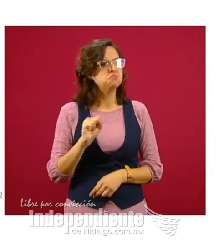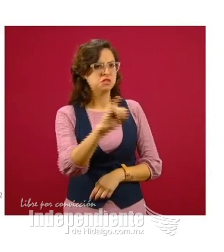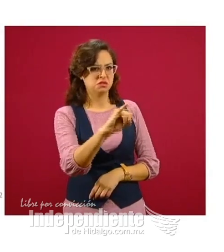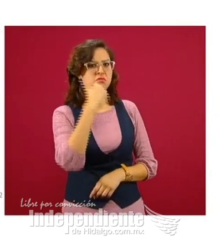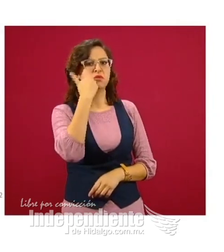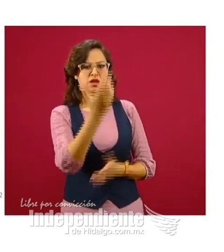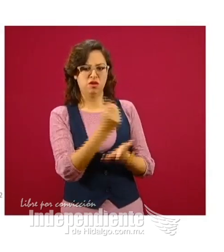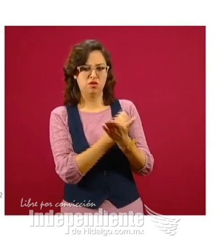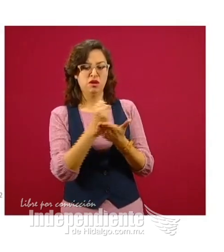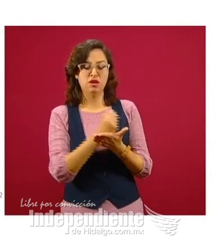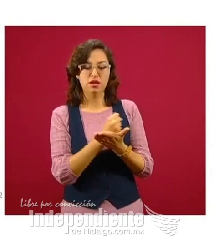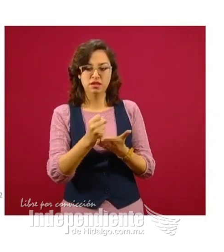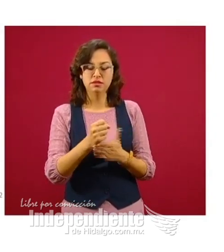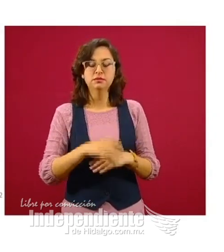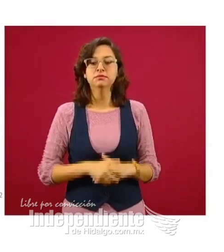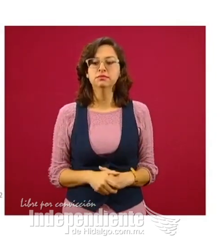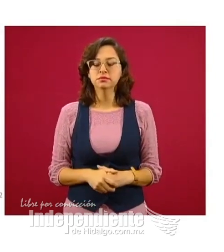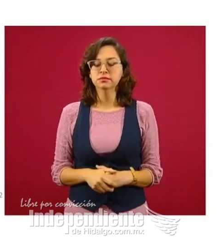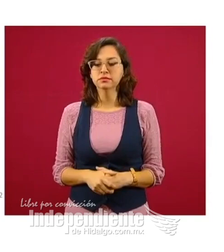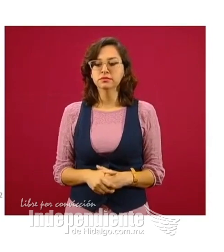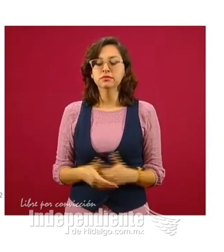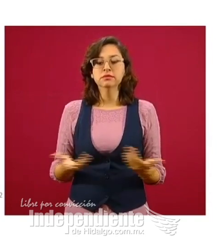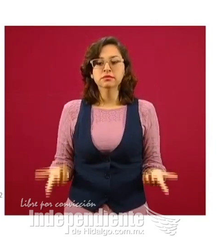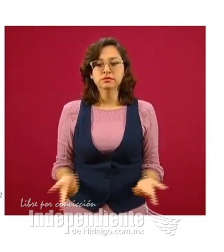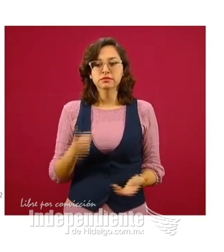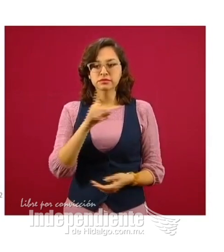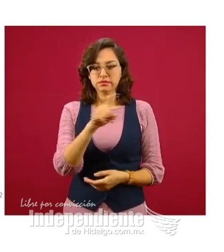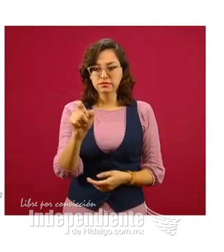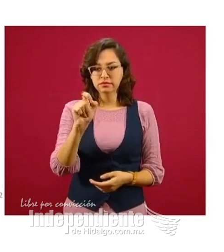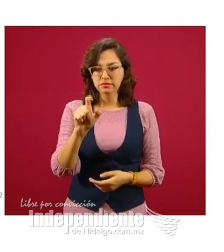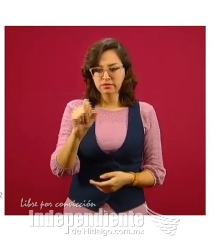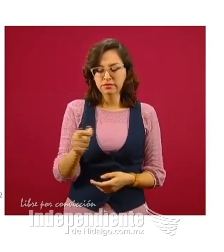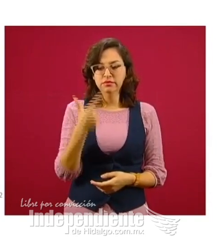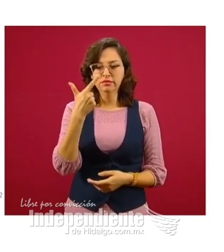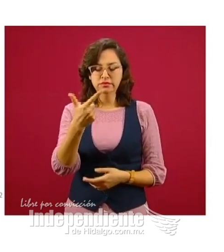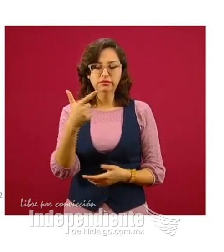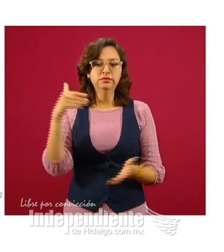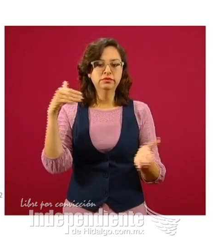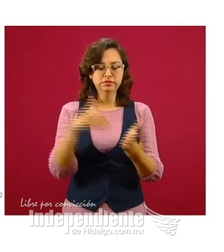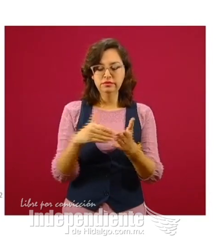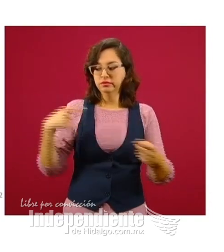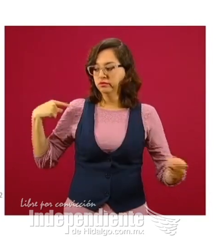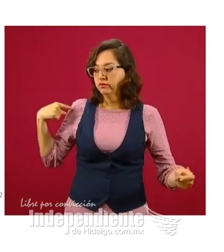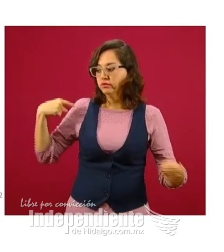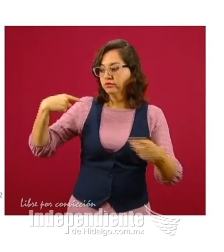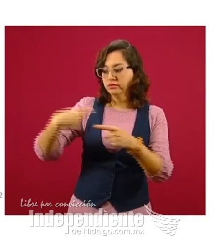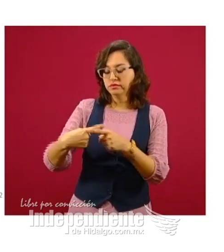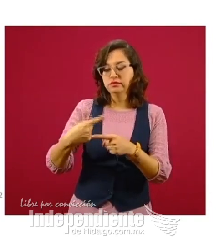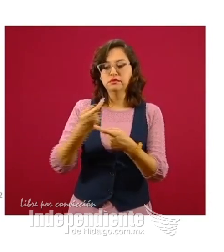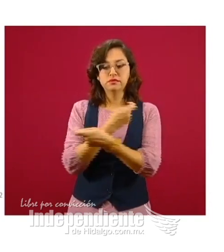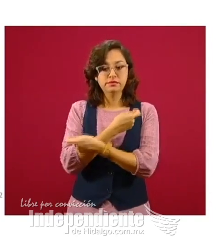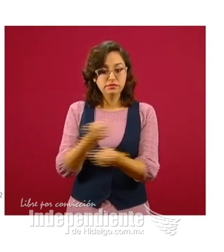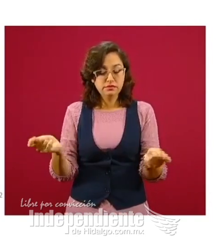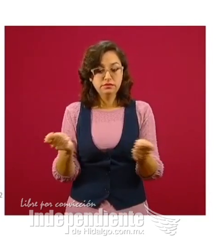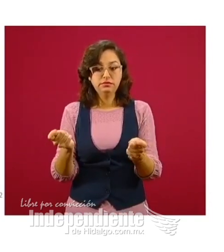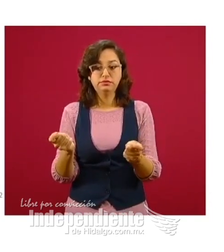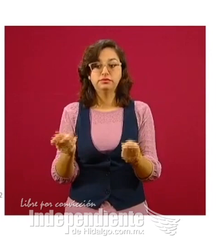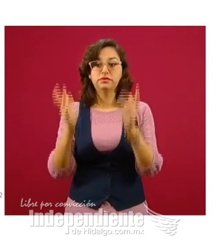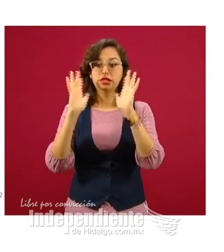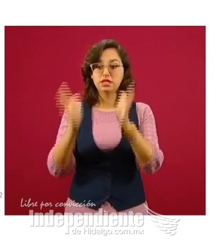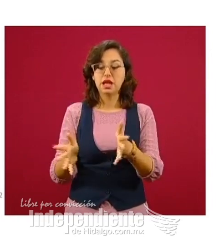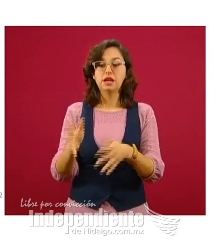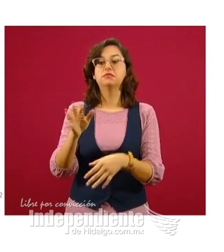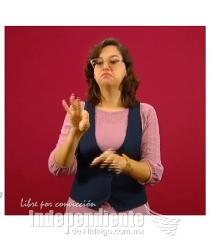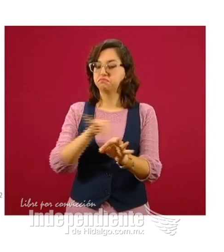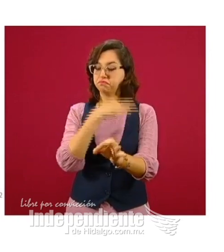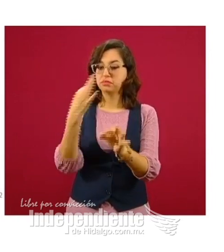De esos 127 mil, al día de hoy, con la dispersión que ocurrió y está ocurriendo en este momento, estamos llegando a 115